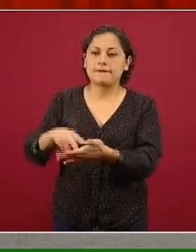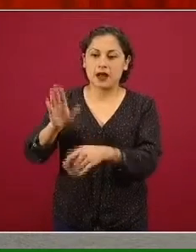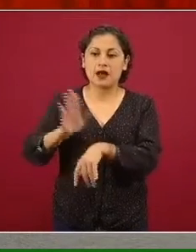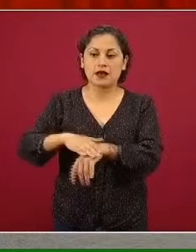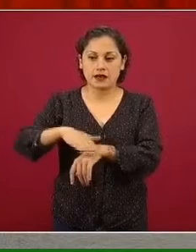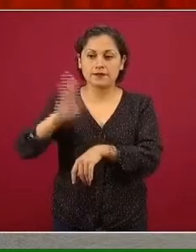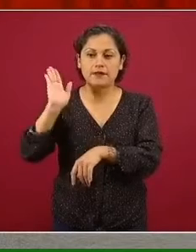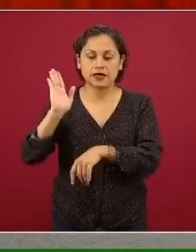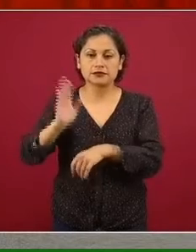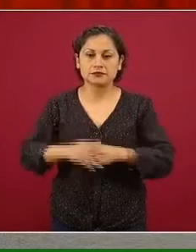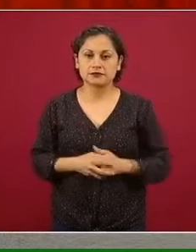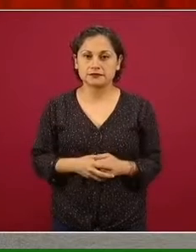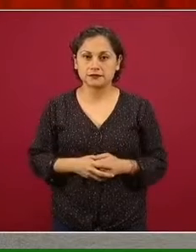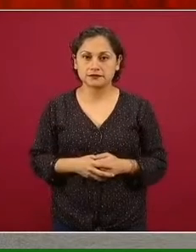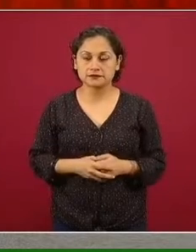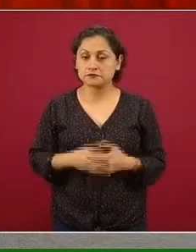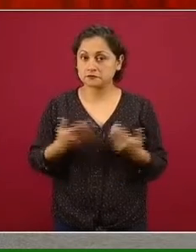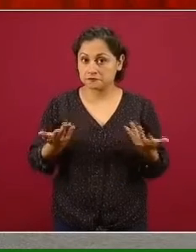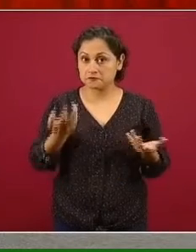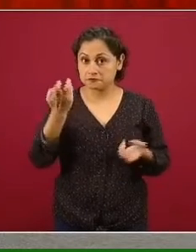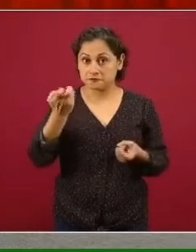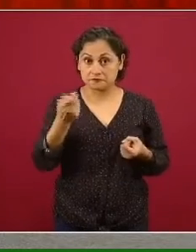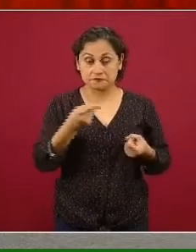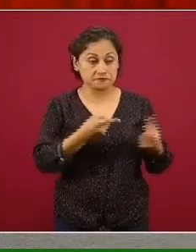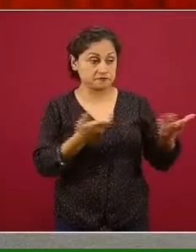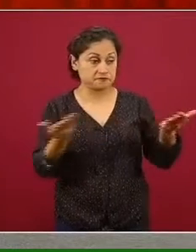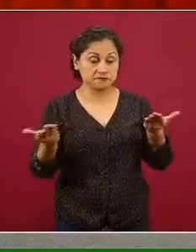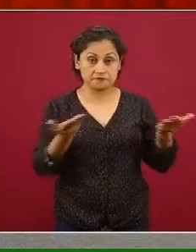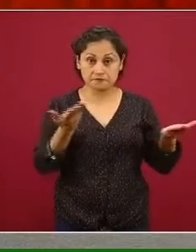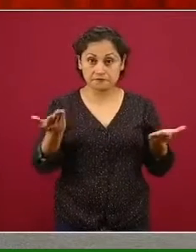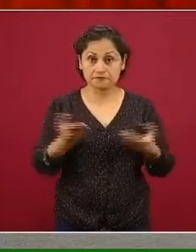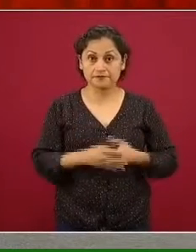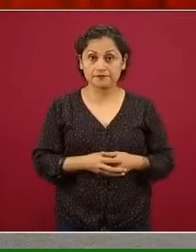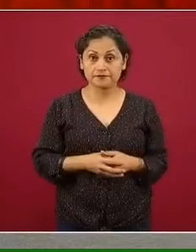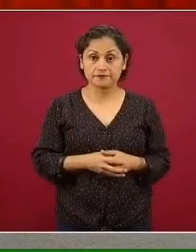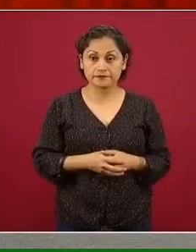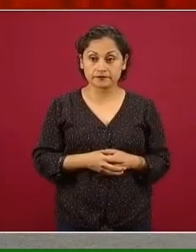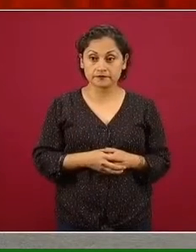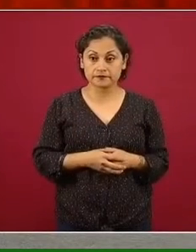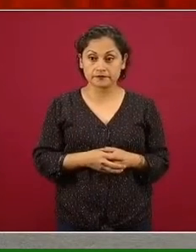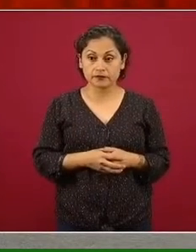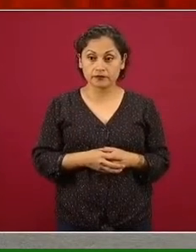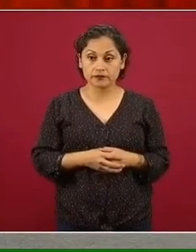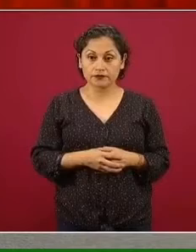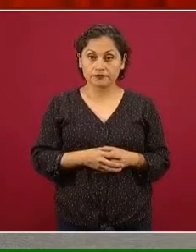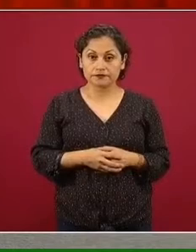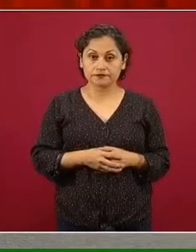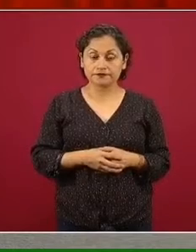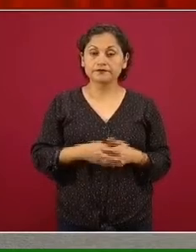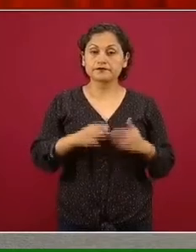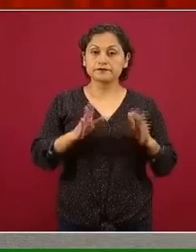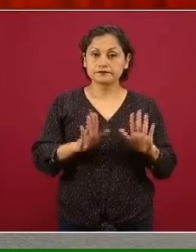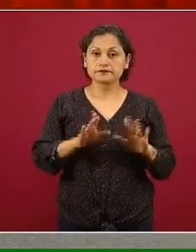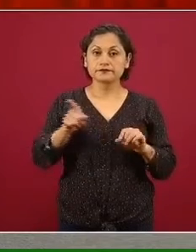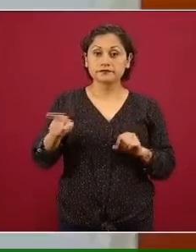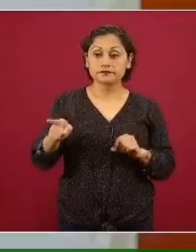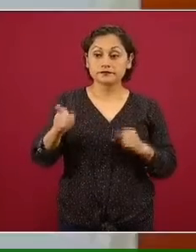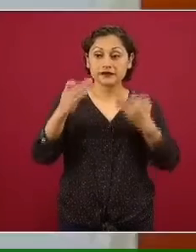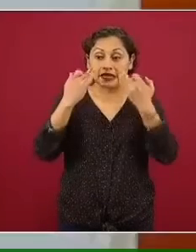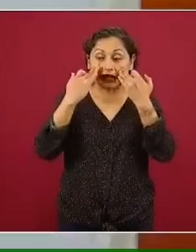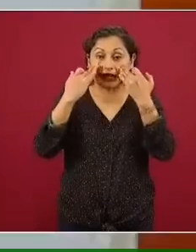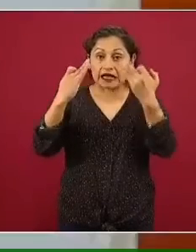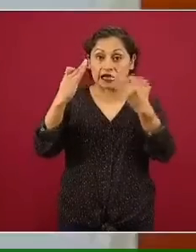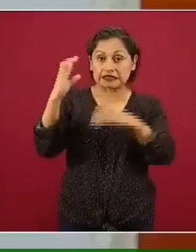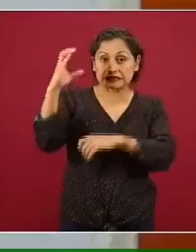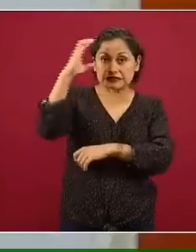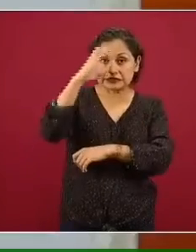de decisiones. La siguiente, por favor. ¿Qué dice la evidencia científica